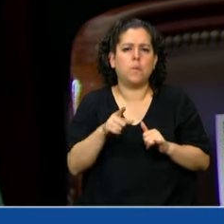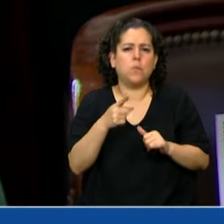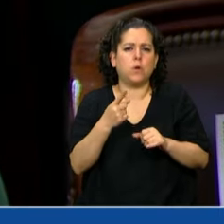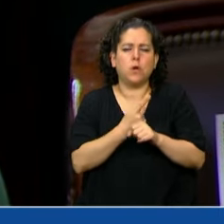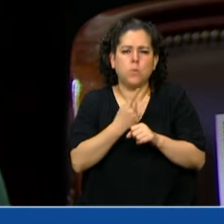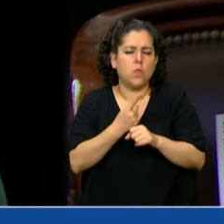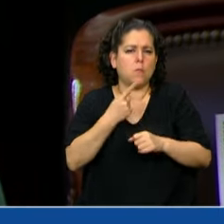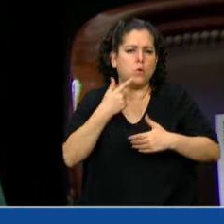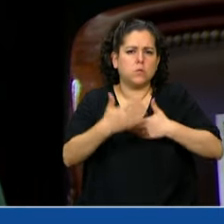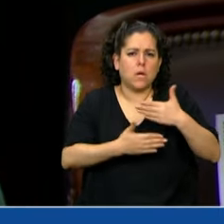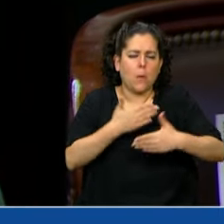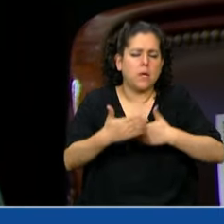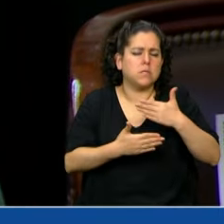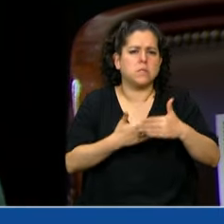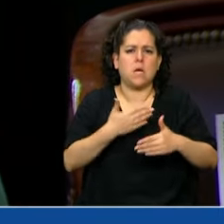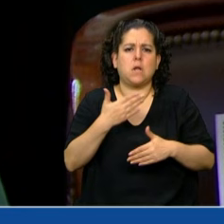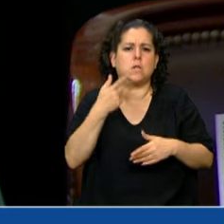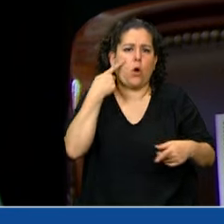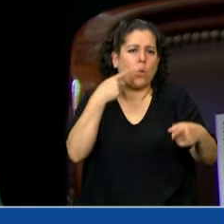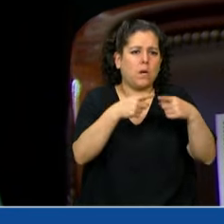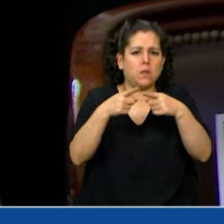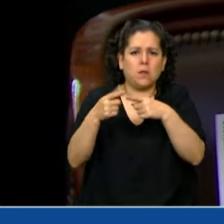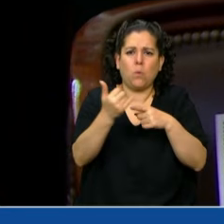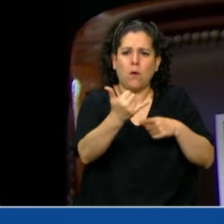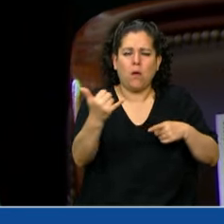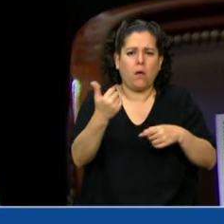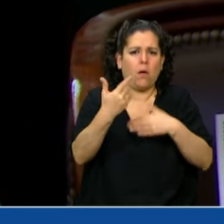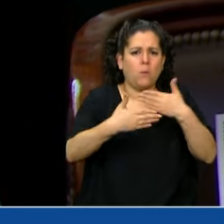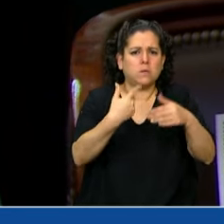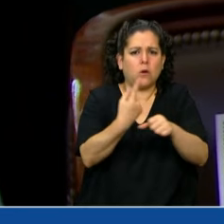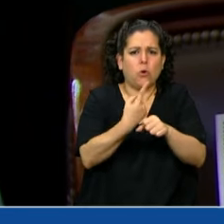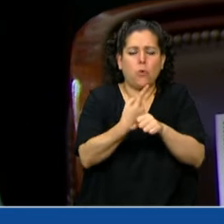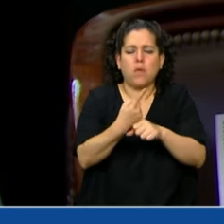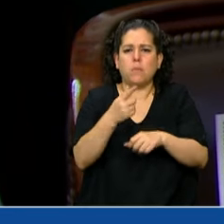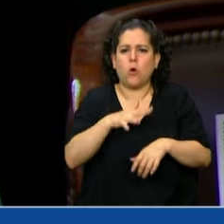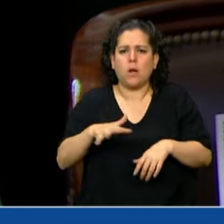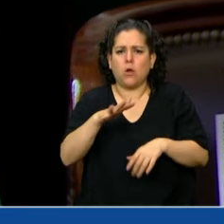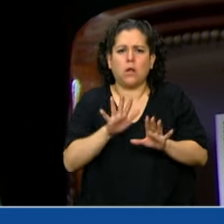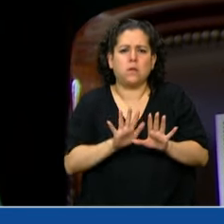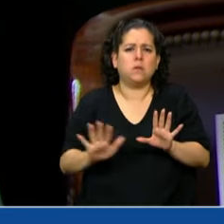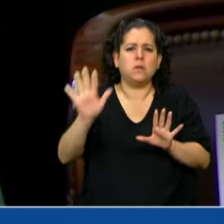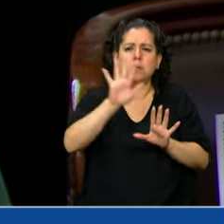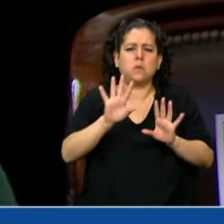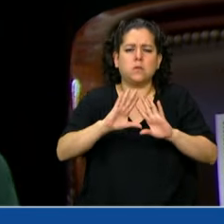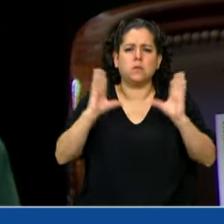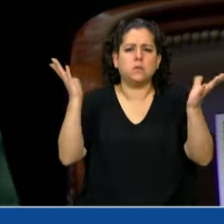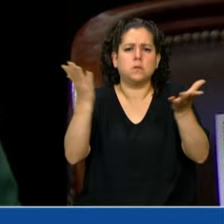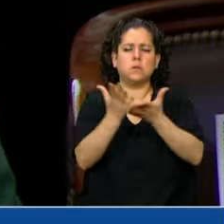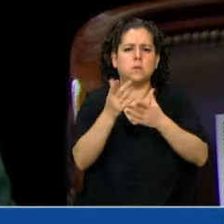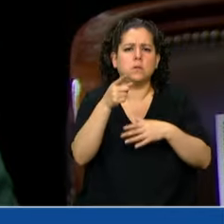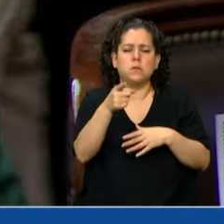avanzar en ninguno de estos objetivos a nivel local regional y global sino en un